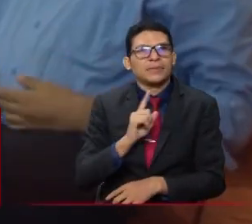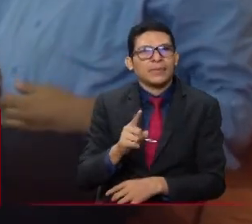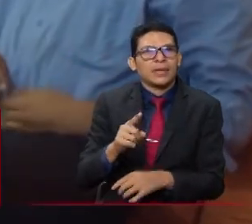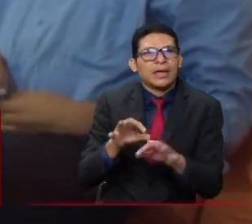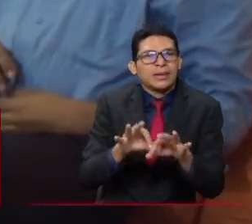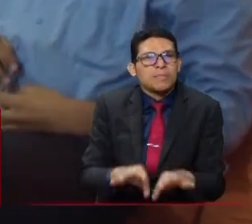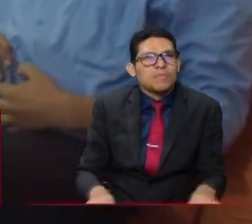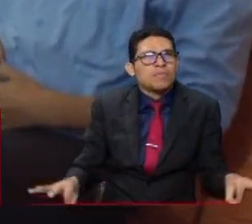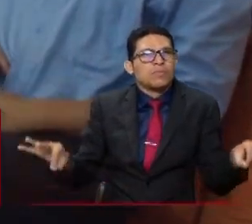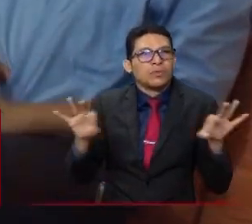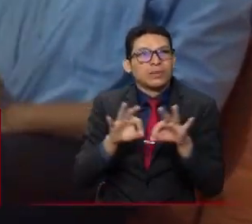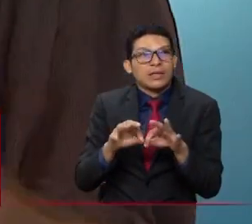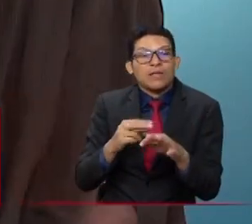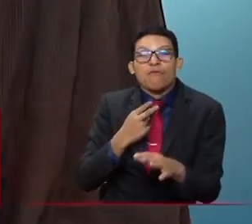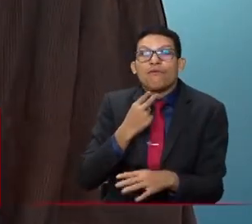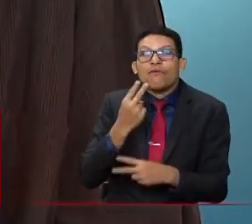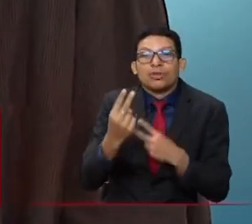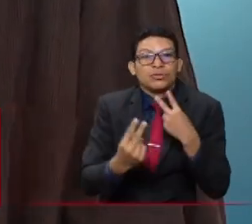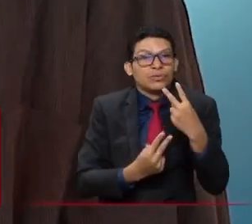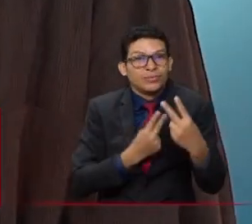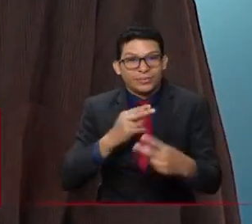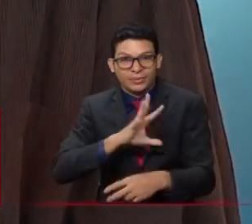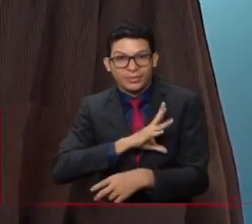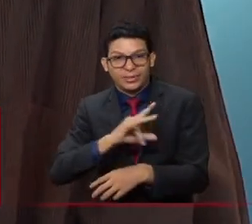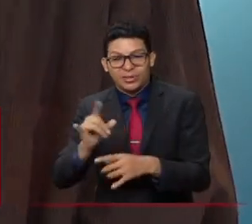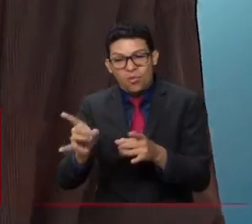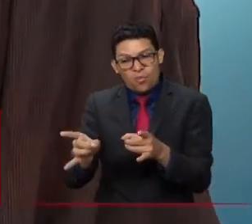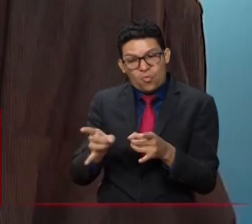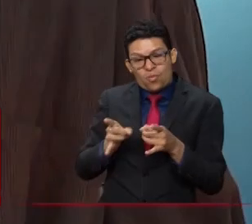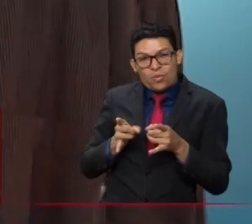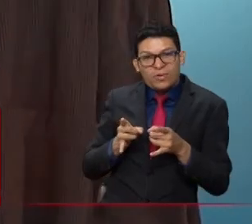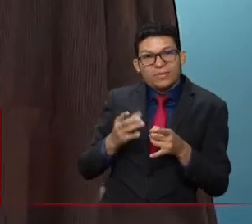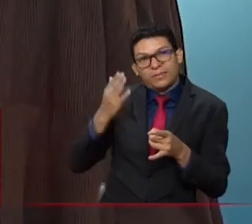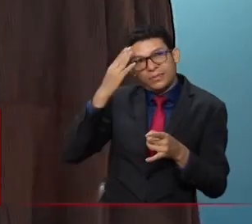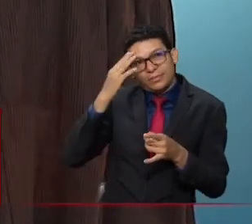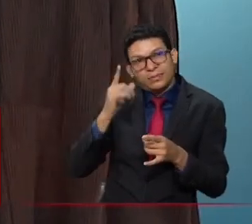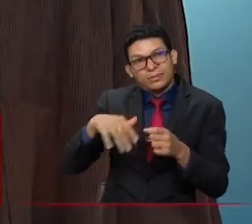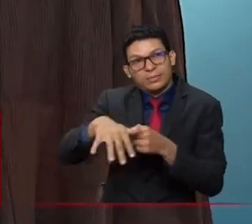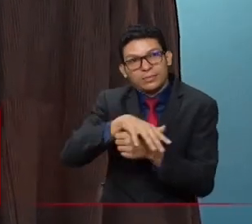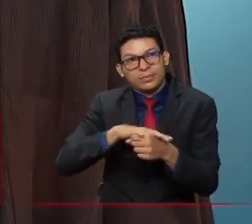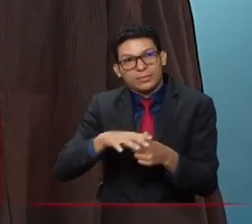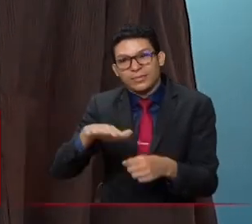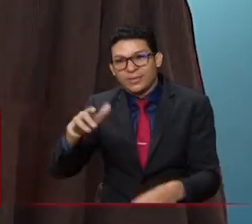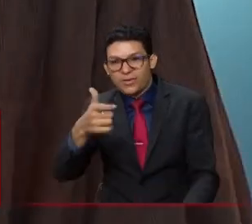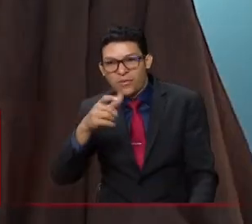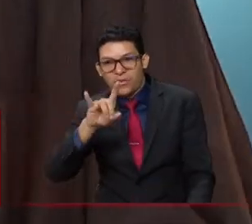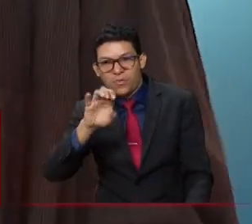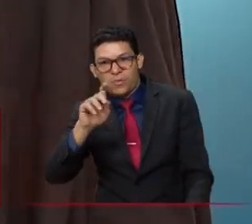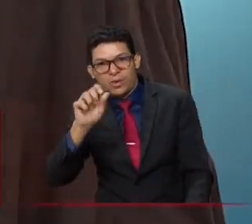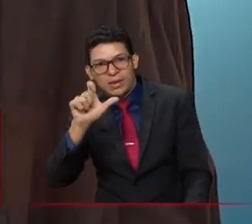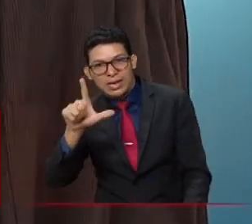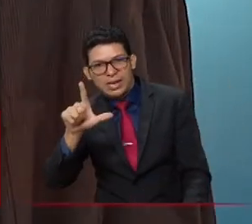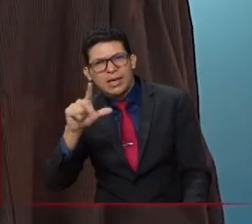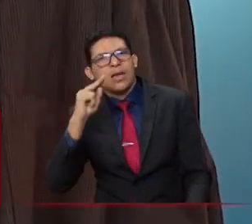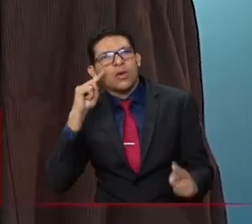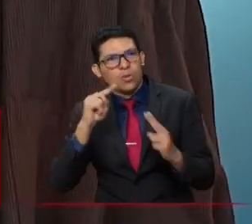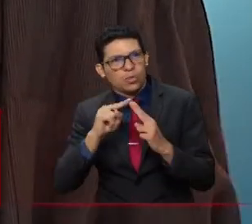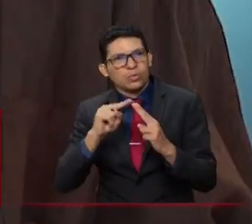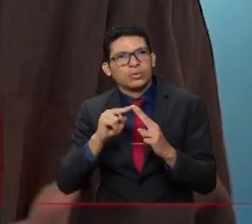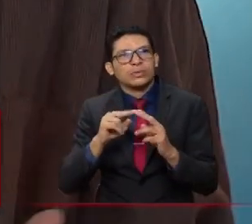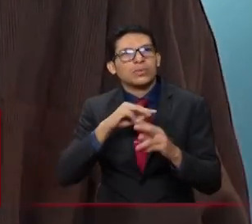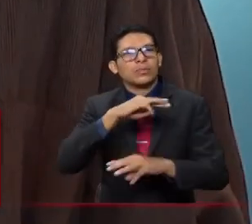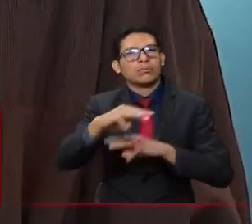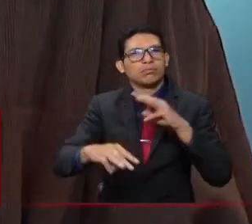que esas voces caleñas que nos inspiran tanto, que salen de barrios como el Guabal, que ellos se conozcan en el mundo,